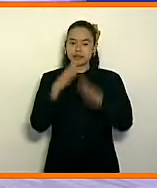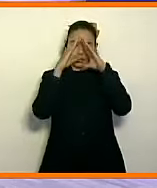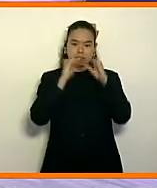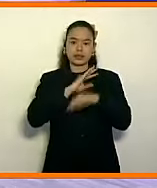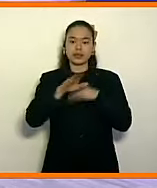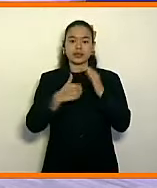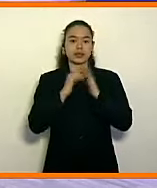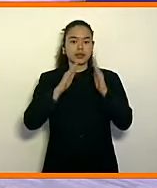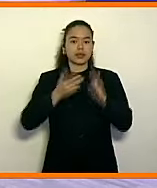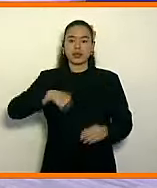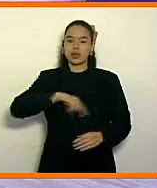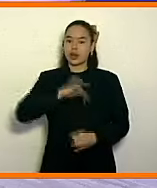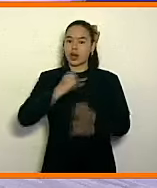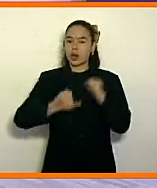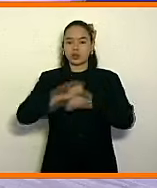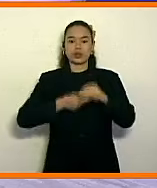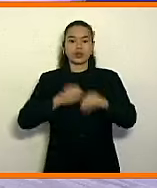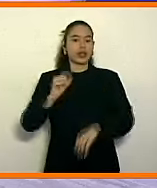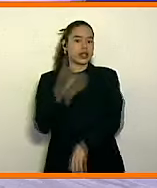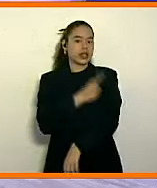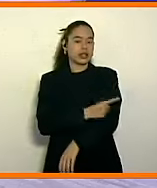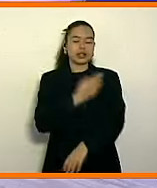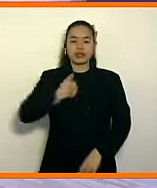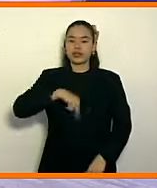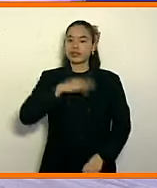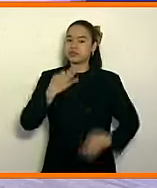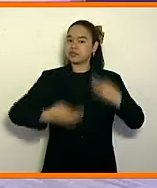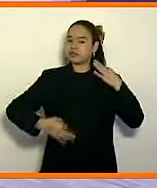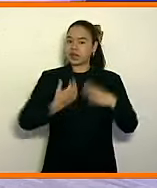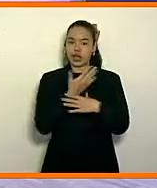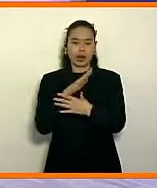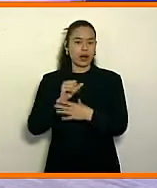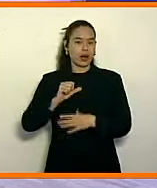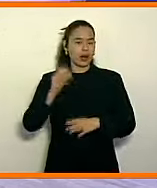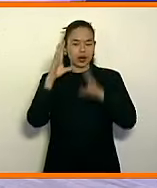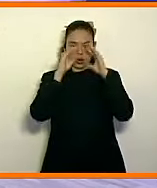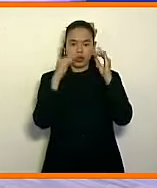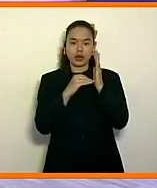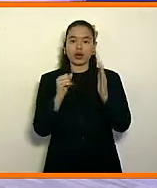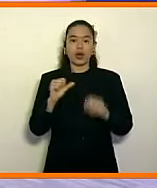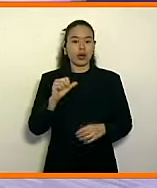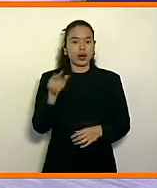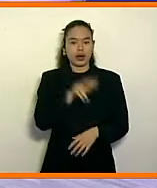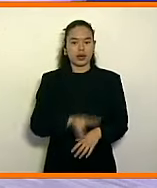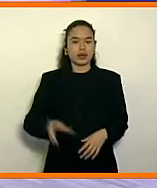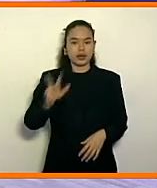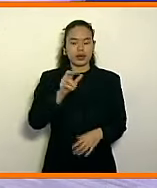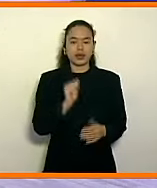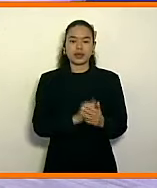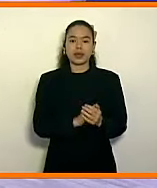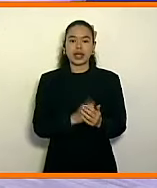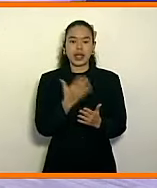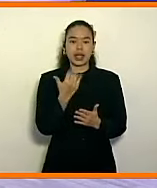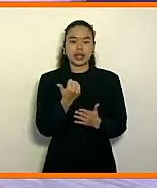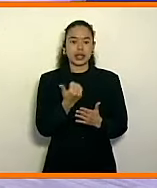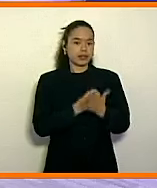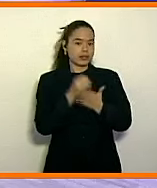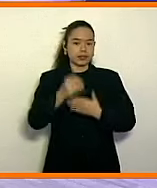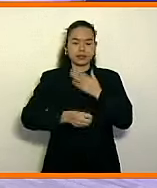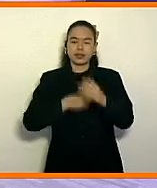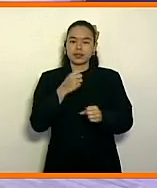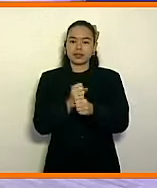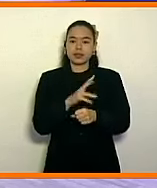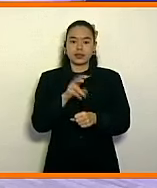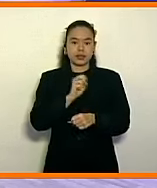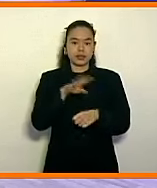noches y bienvenidos a nuestro último sorteo del día. Qué alegría compartir con ustedes en esta noche de martes 15 de octubre del 2024. Te